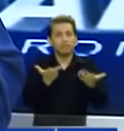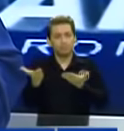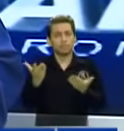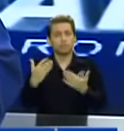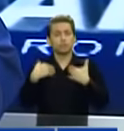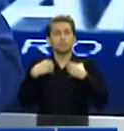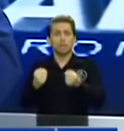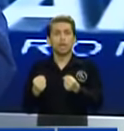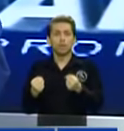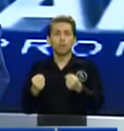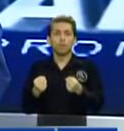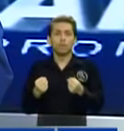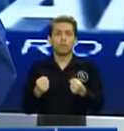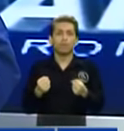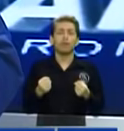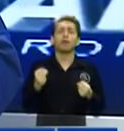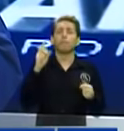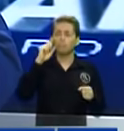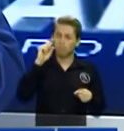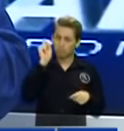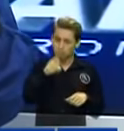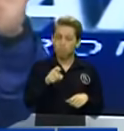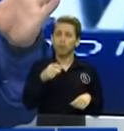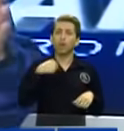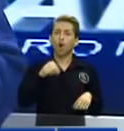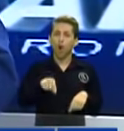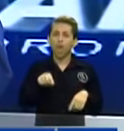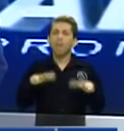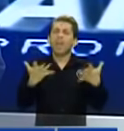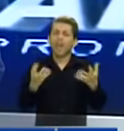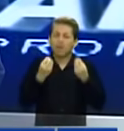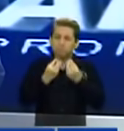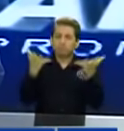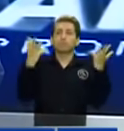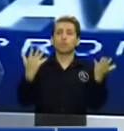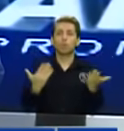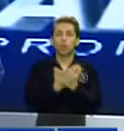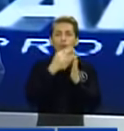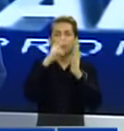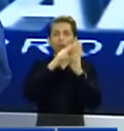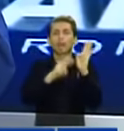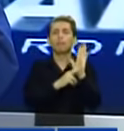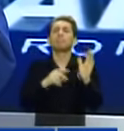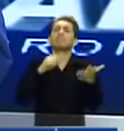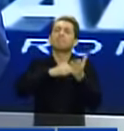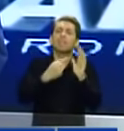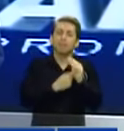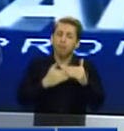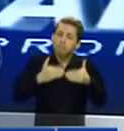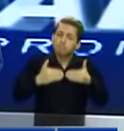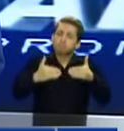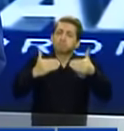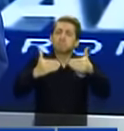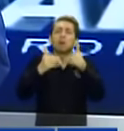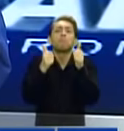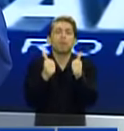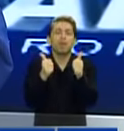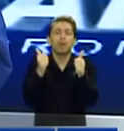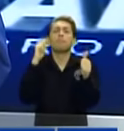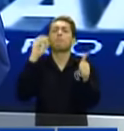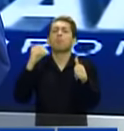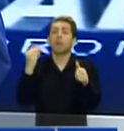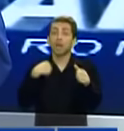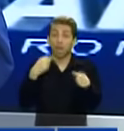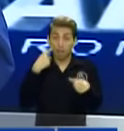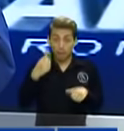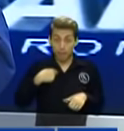queremos usar. Por eso es que las medidas que hoy anunciamos son, miren, la cosa va bien. Pero eso es porque en la medida en que nos portemos